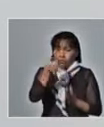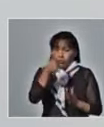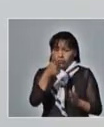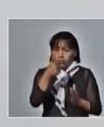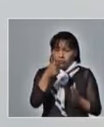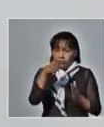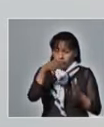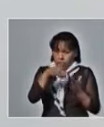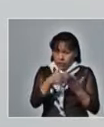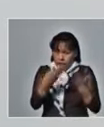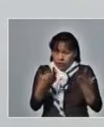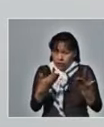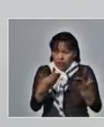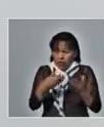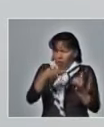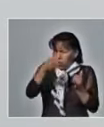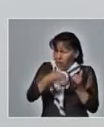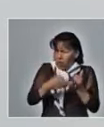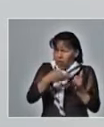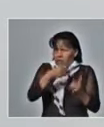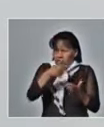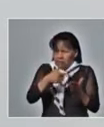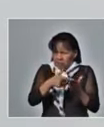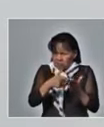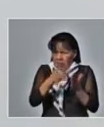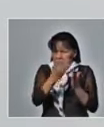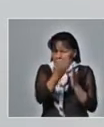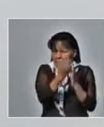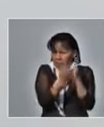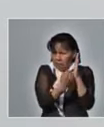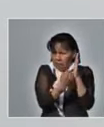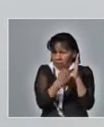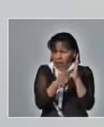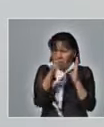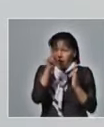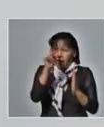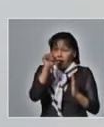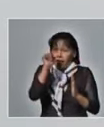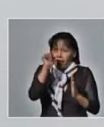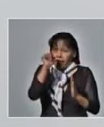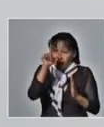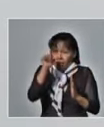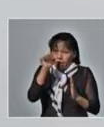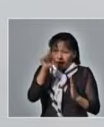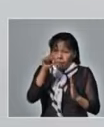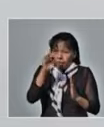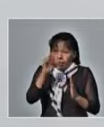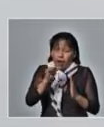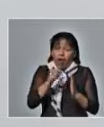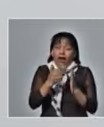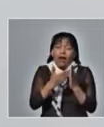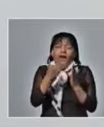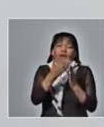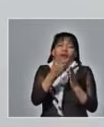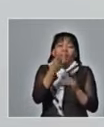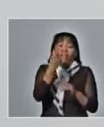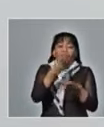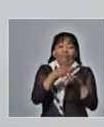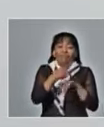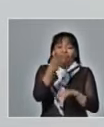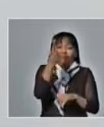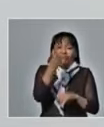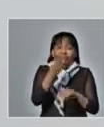fecha, pasamos de ser el último lugar en la prueba Planea a ser el lugar número 1. También